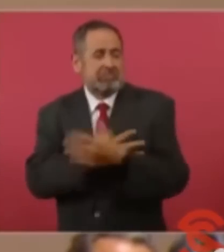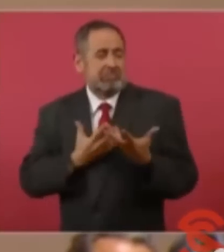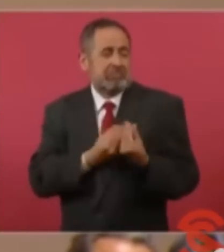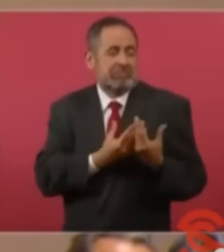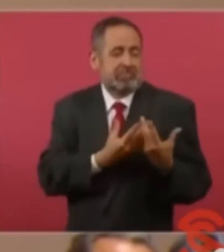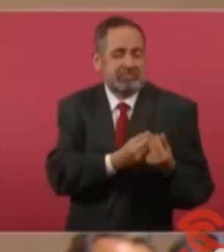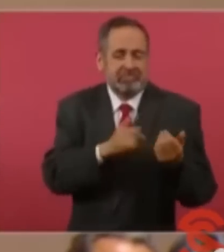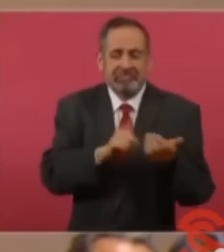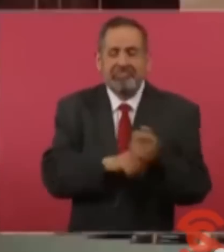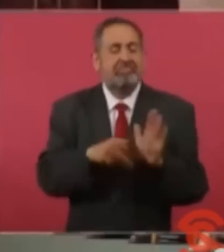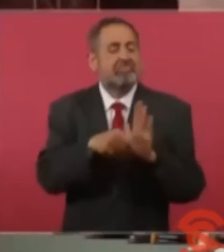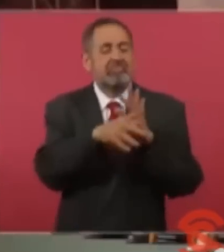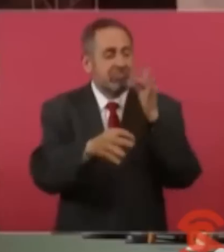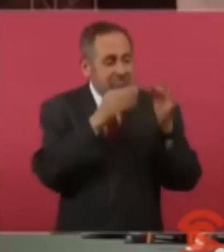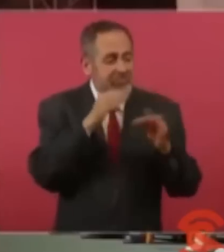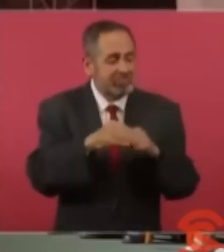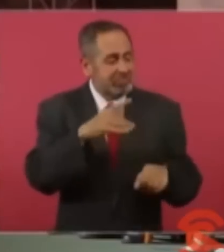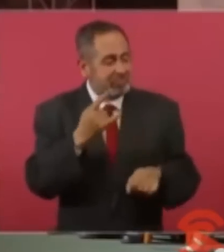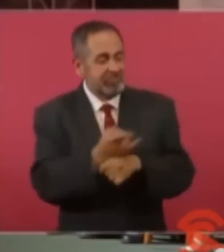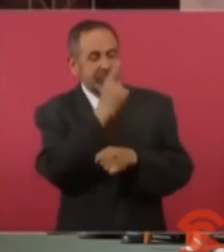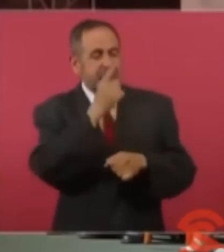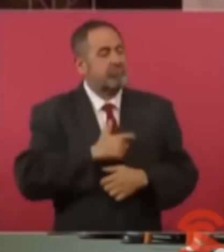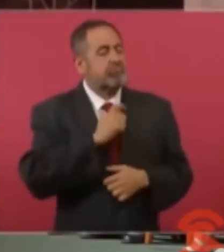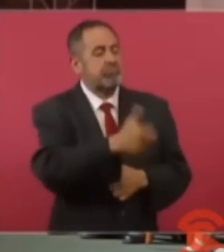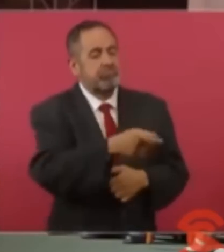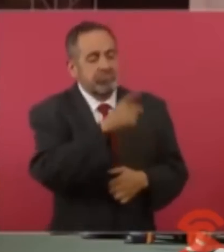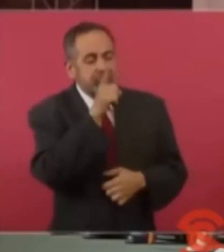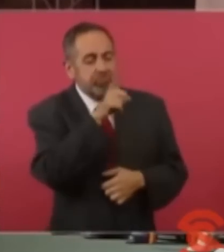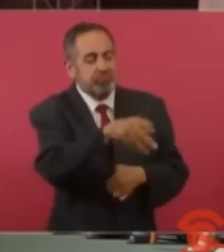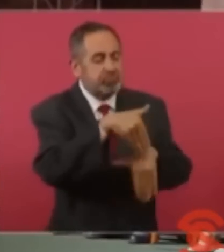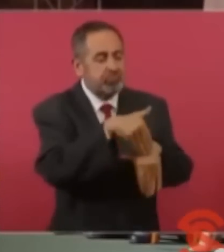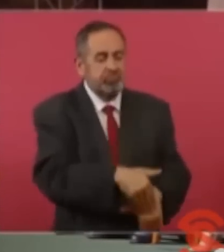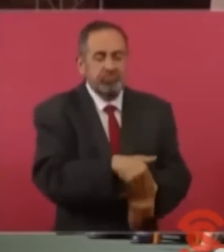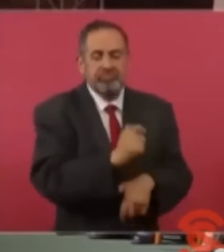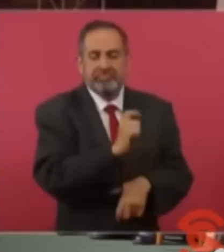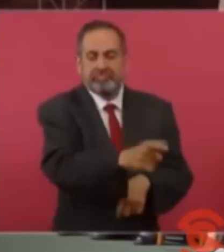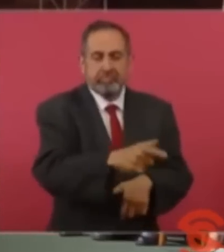y periodistas alquilados o vendidos.